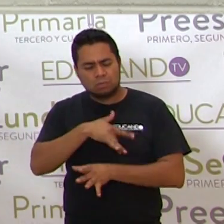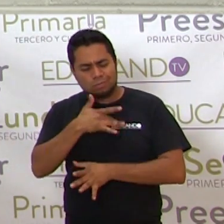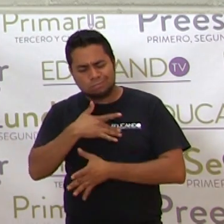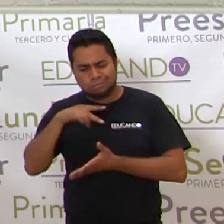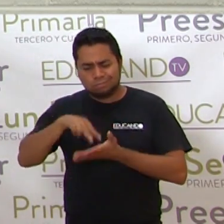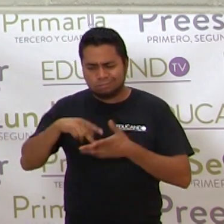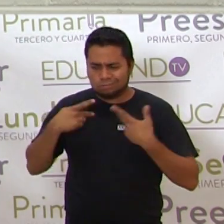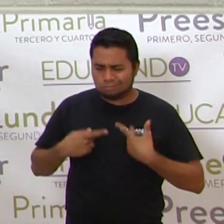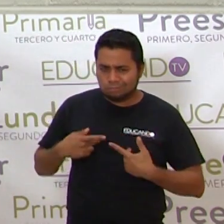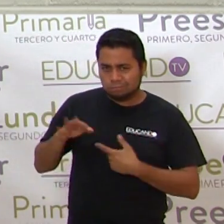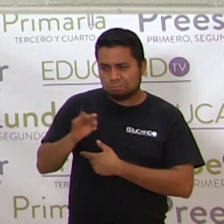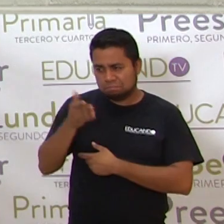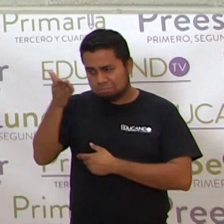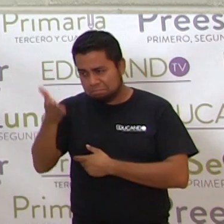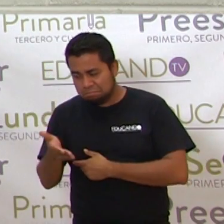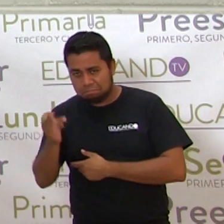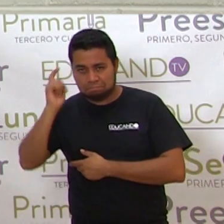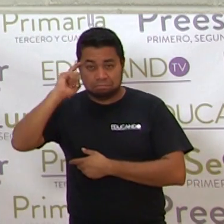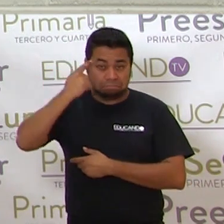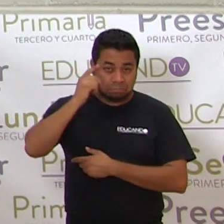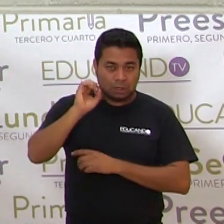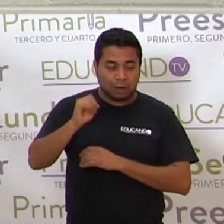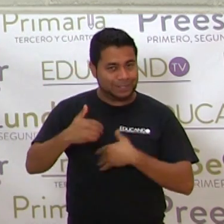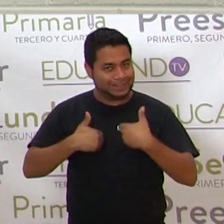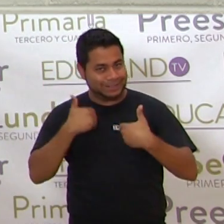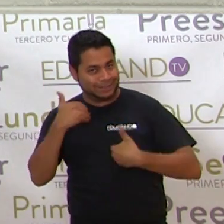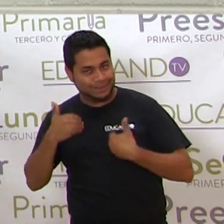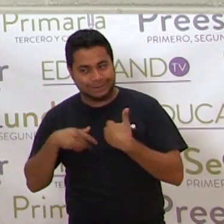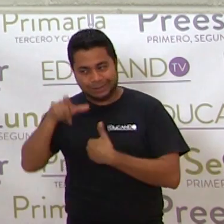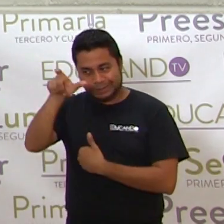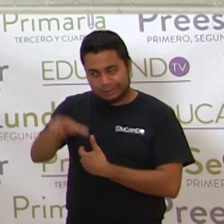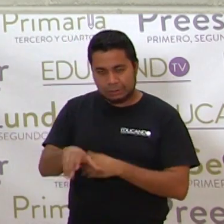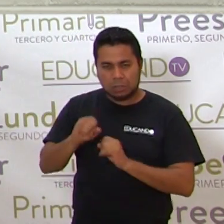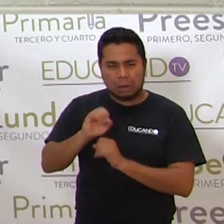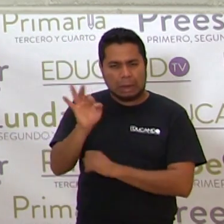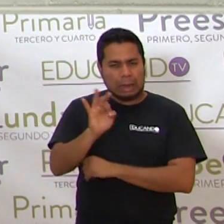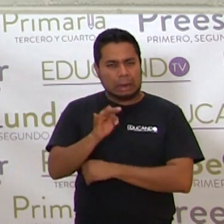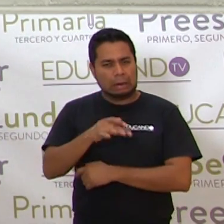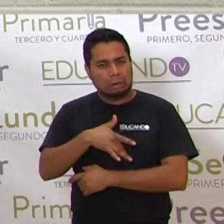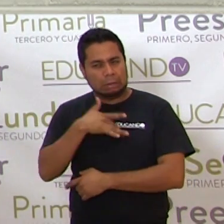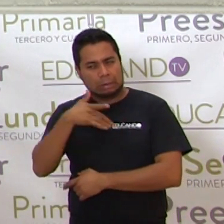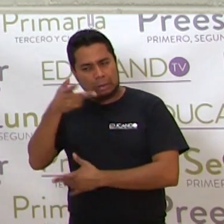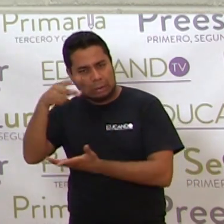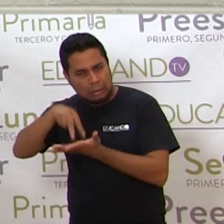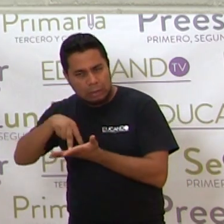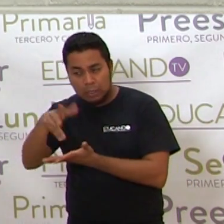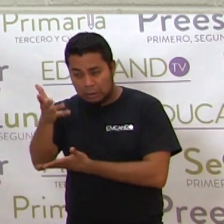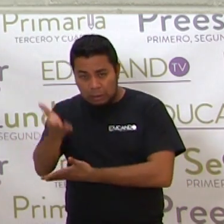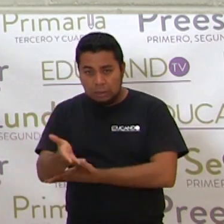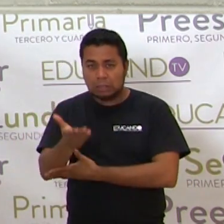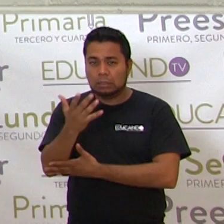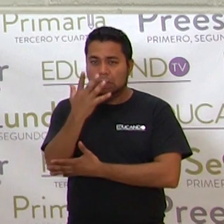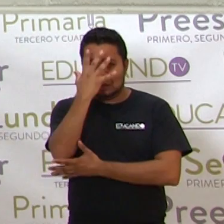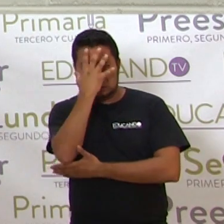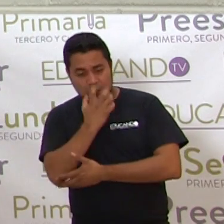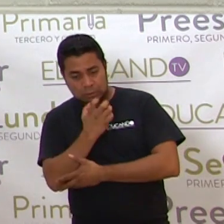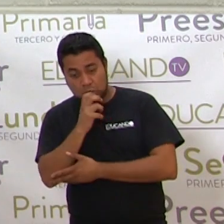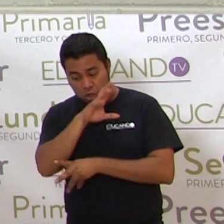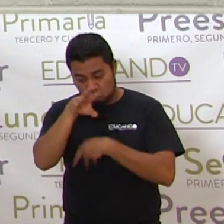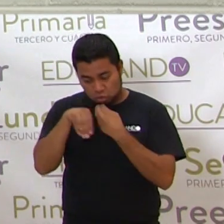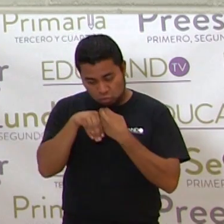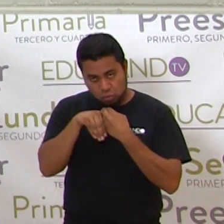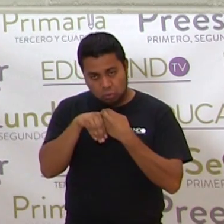¿Sí? Si está enojado, si debe de estar alegre, si debe de estar triste. Todos esos estados de ánimo deben de